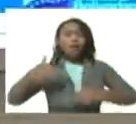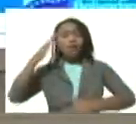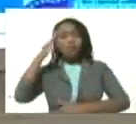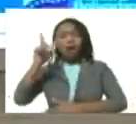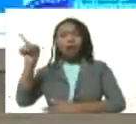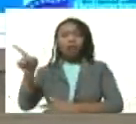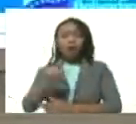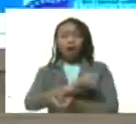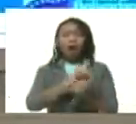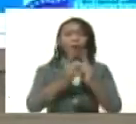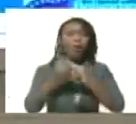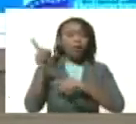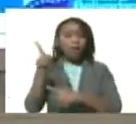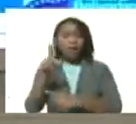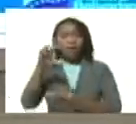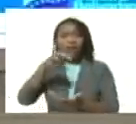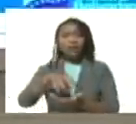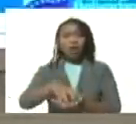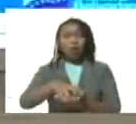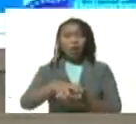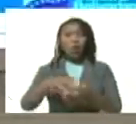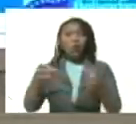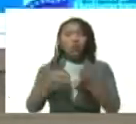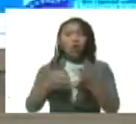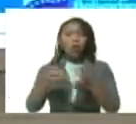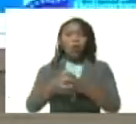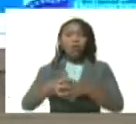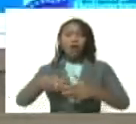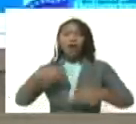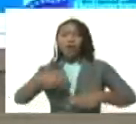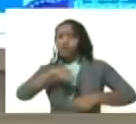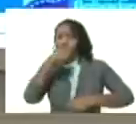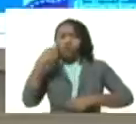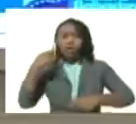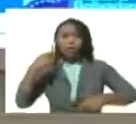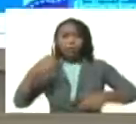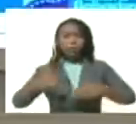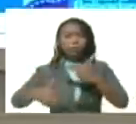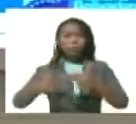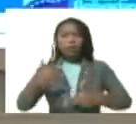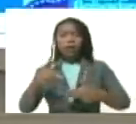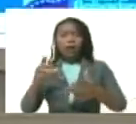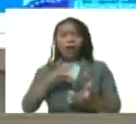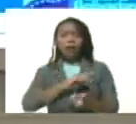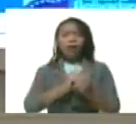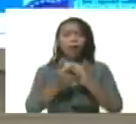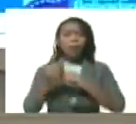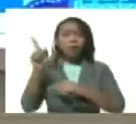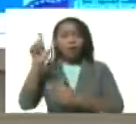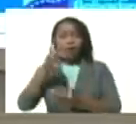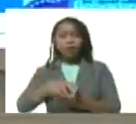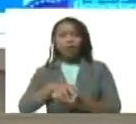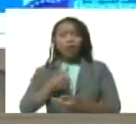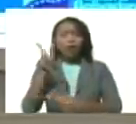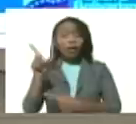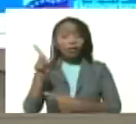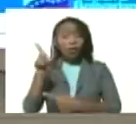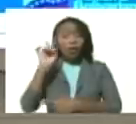Estado, las bandas de narcotraficantes en sustitución del Estado. Se le ha